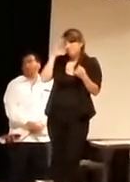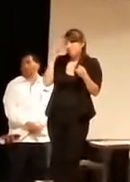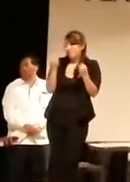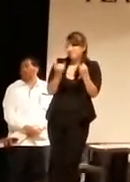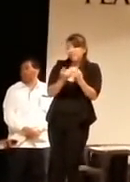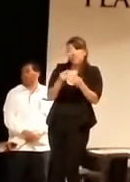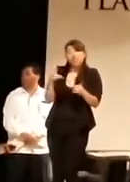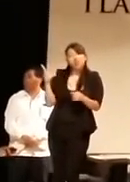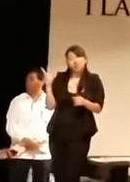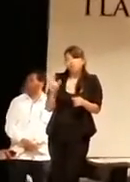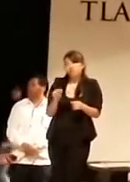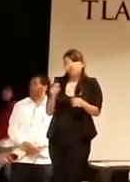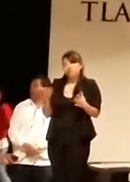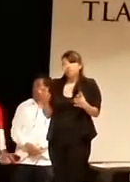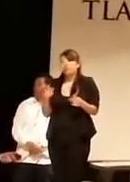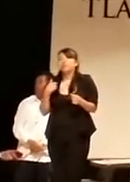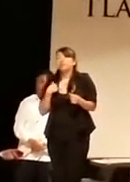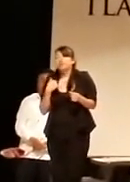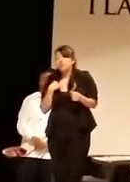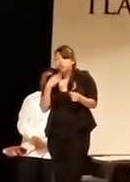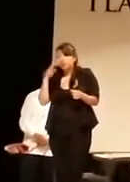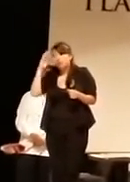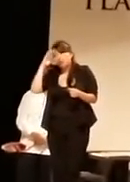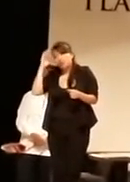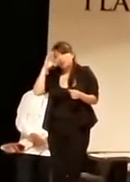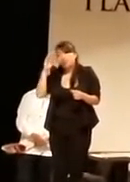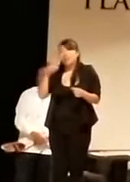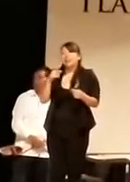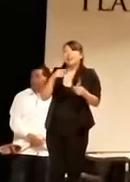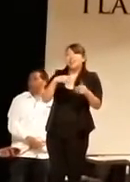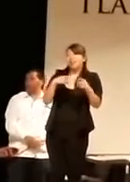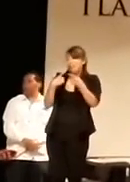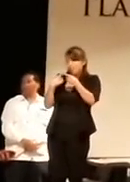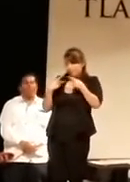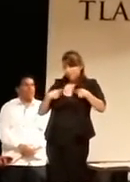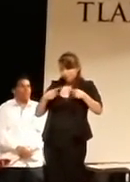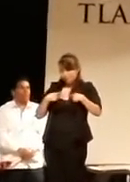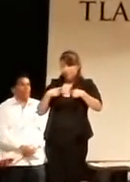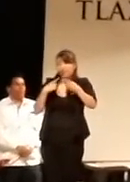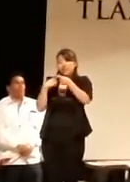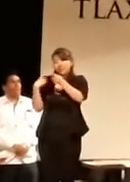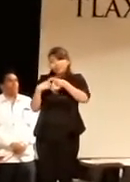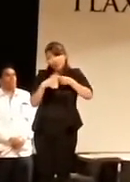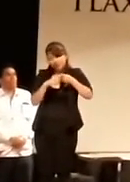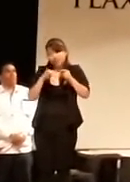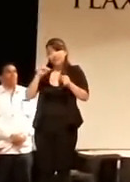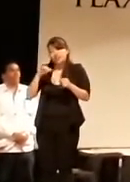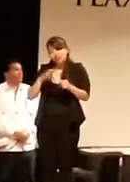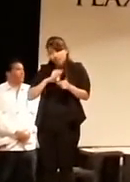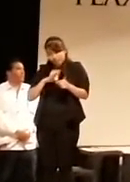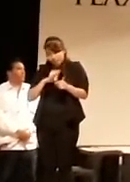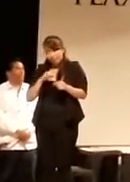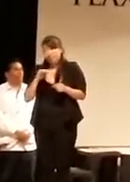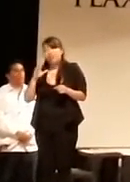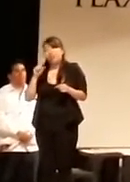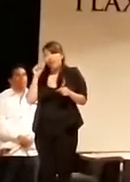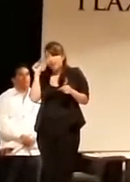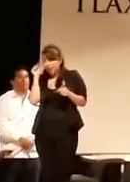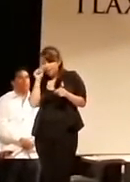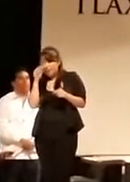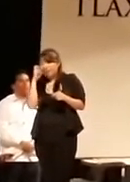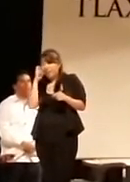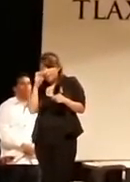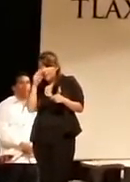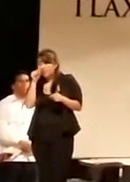se niega a reconocer la diversidad de explicaciones y alternativas que se construyen desde la investigación. Por